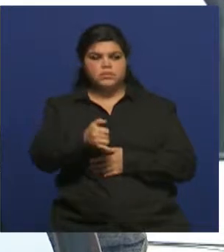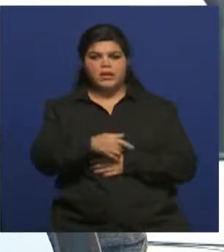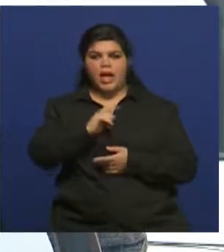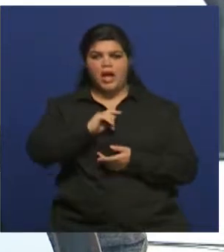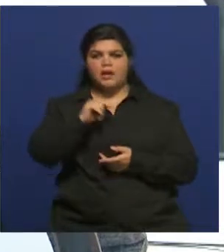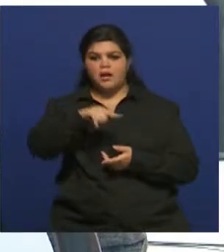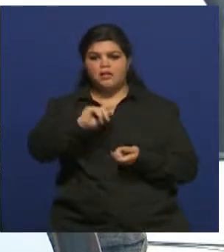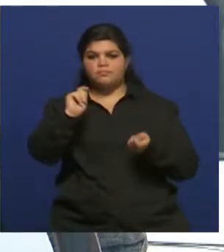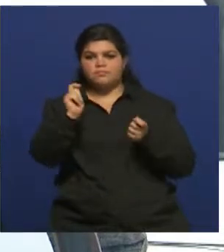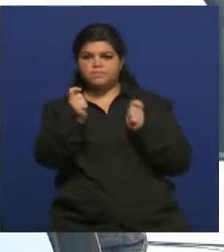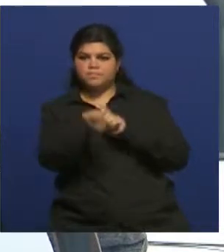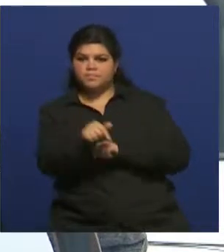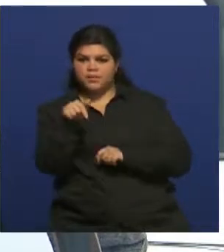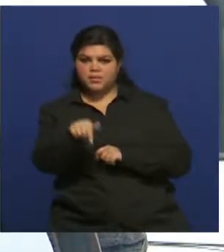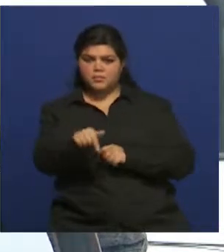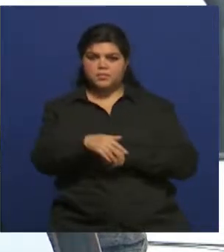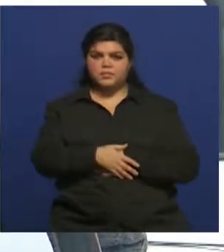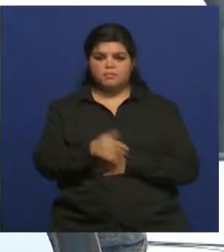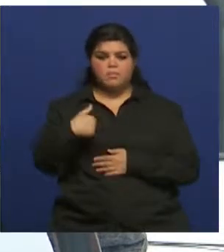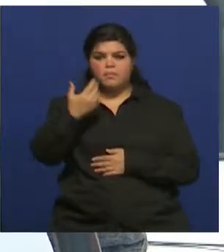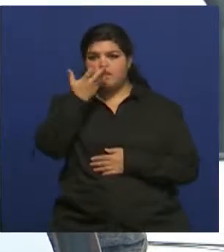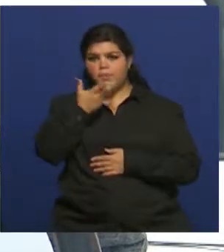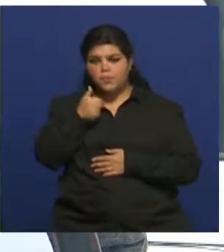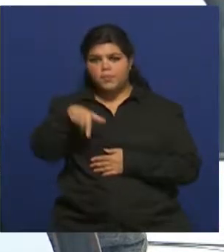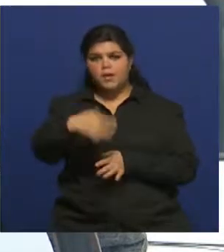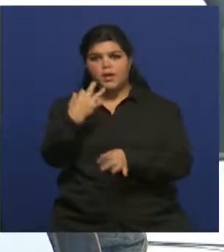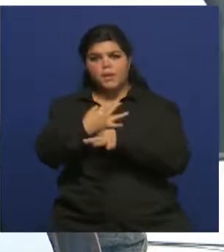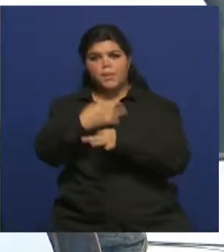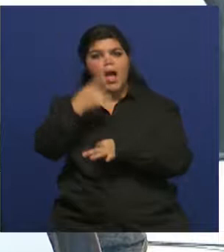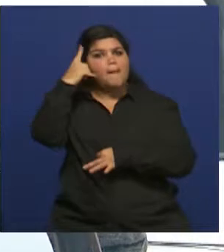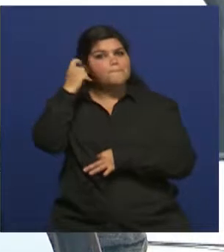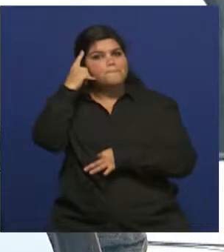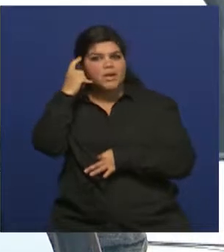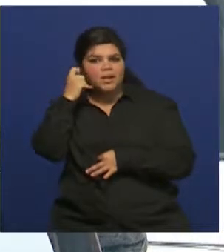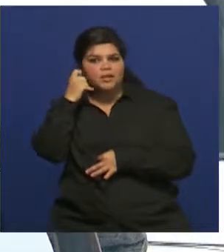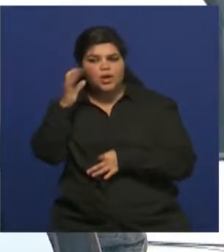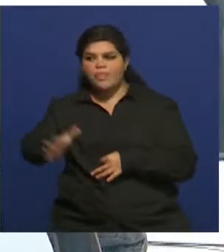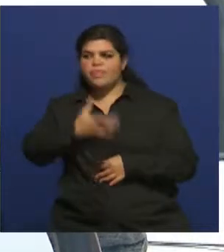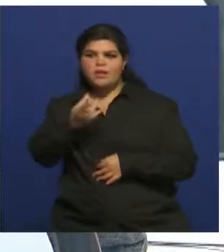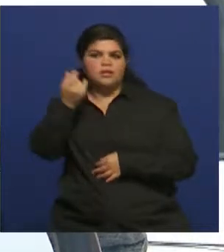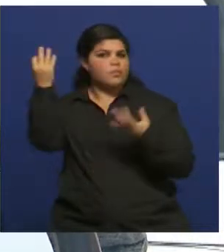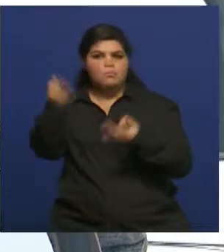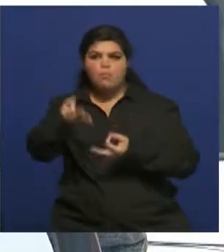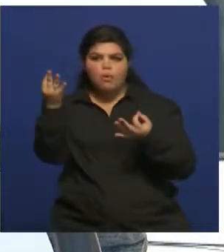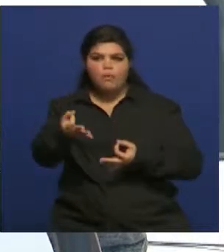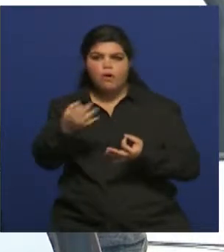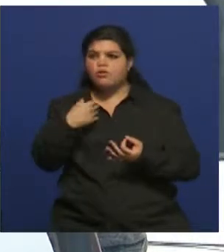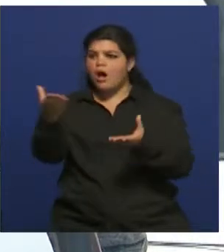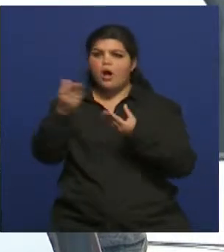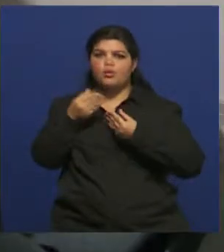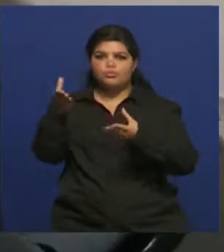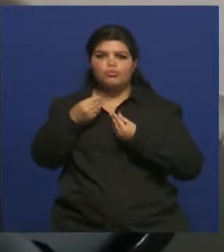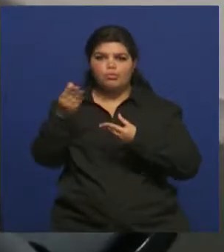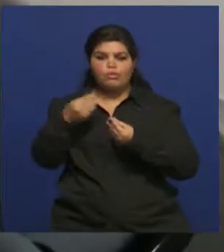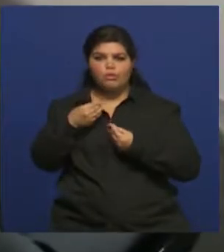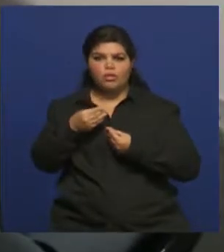ahora. Me gusta venir a esta escuela porque acá aprendo, todo muy bueno directivo, todo te ayudan. Te